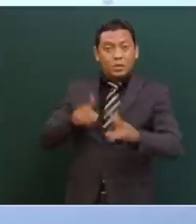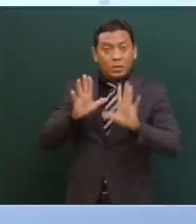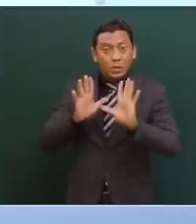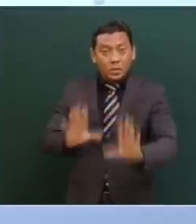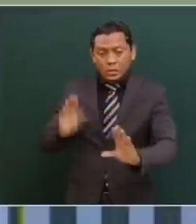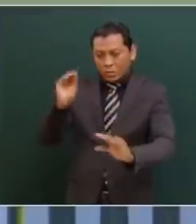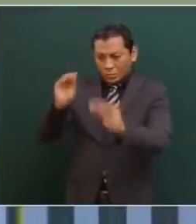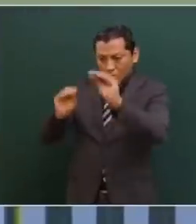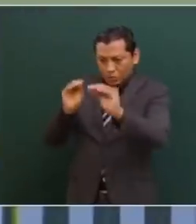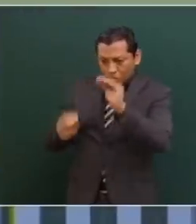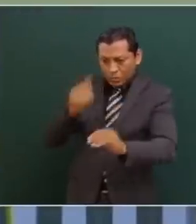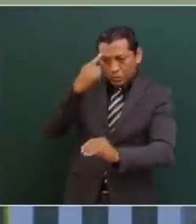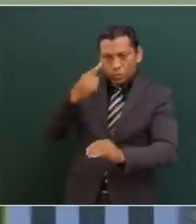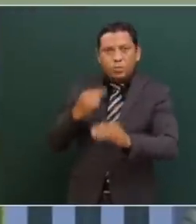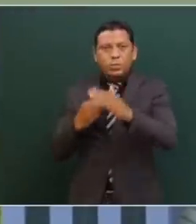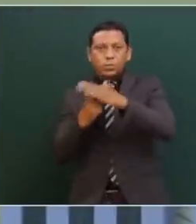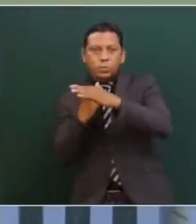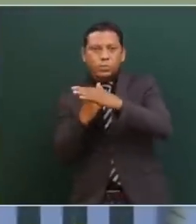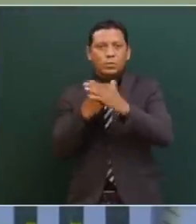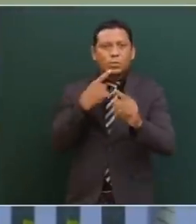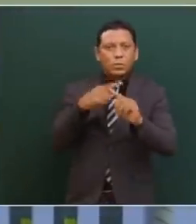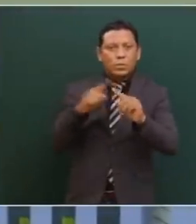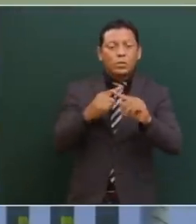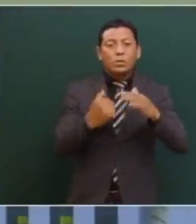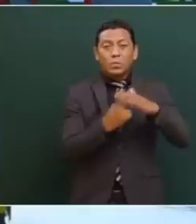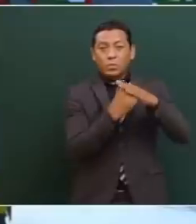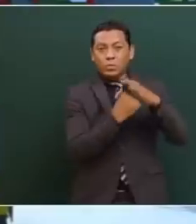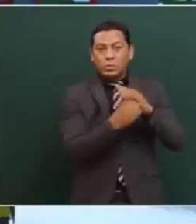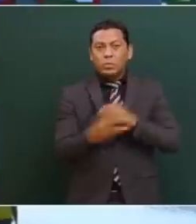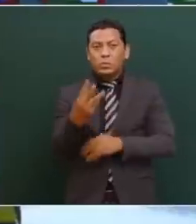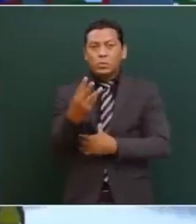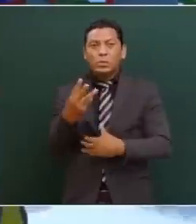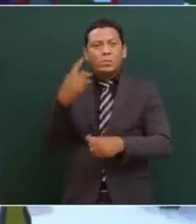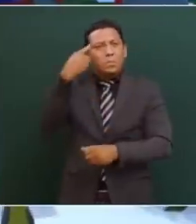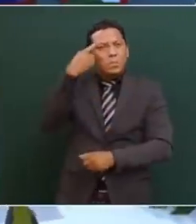las inclusiones para la cimentación de las bases de los 3 turbogeneradores que